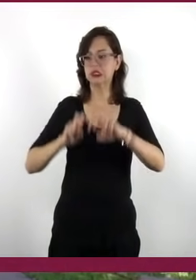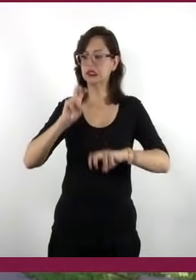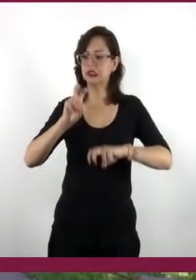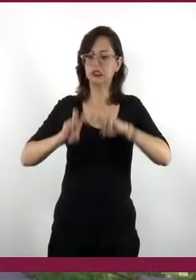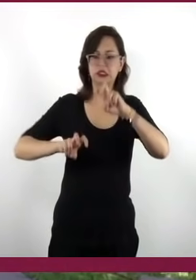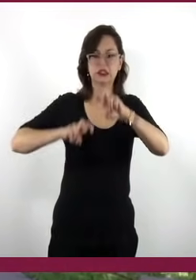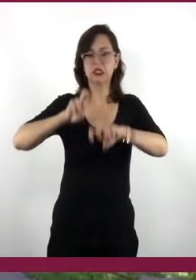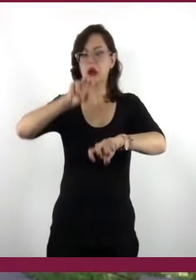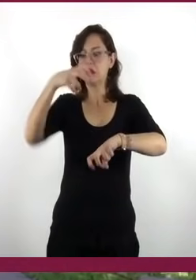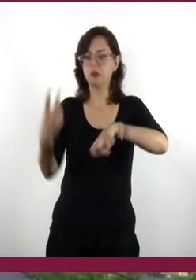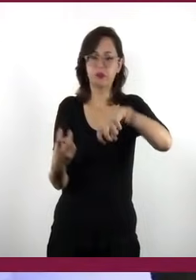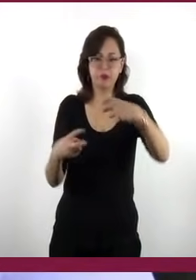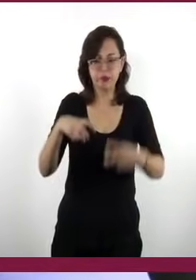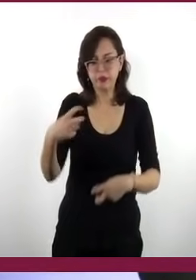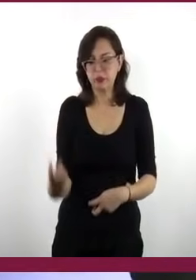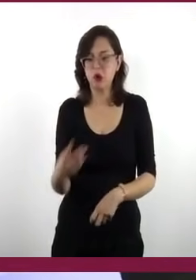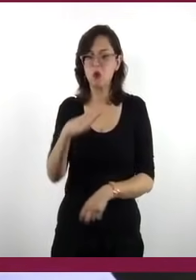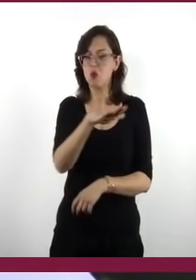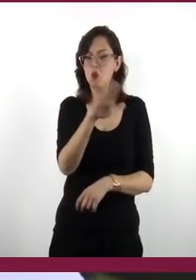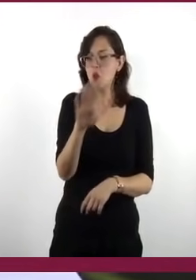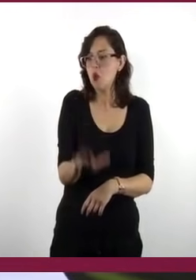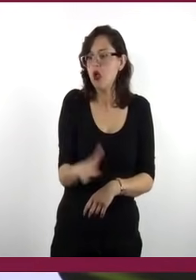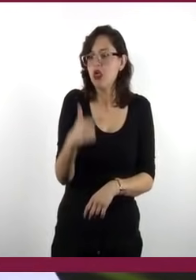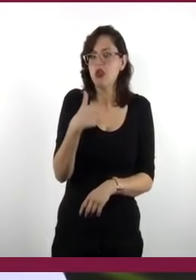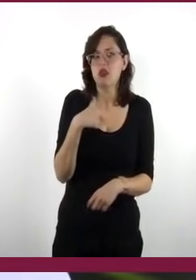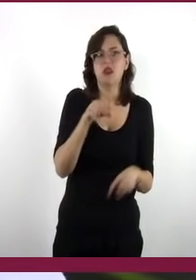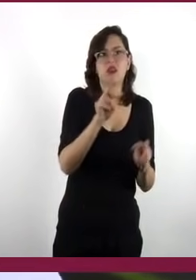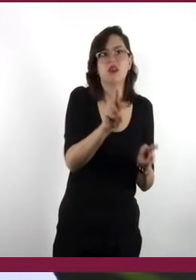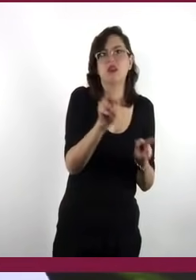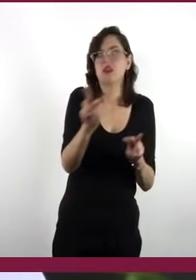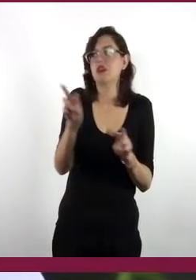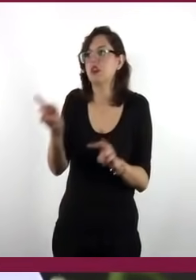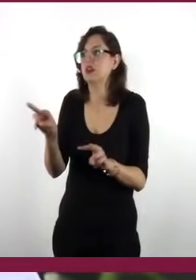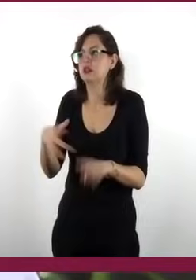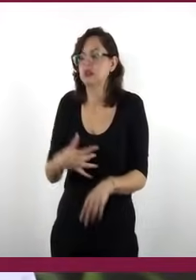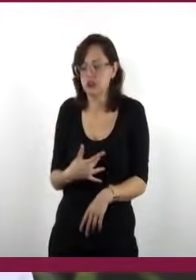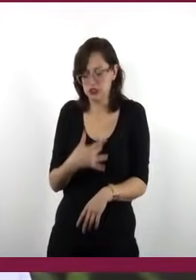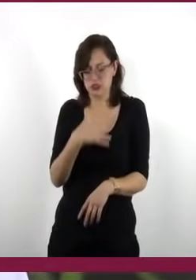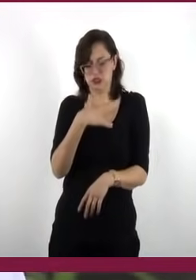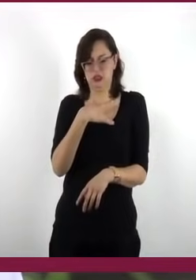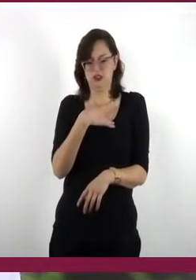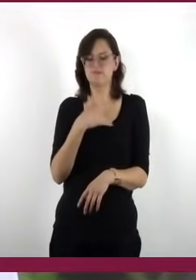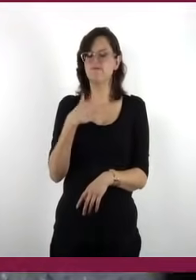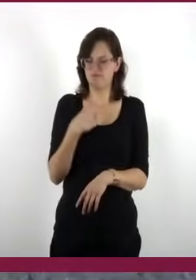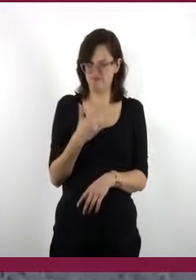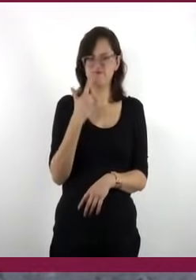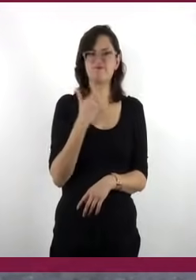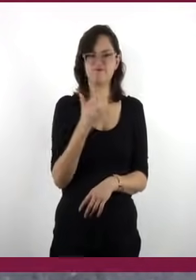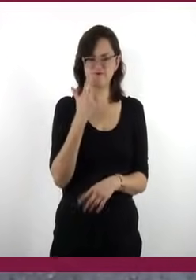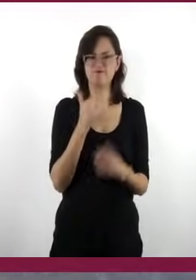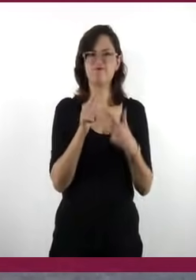se mueren. Entonces, esa es mi inspiración para seguir adelante.